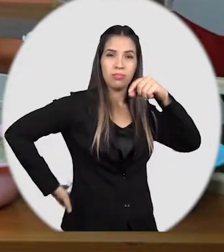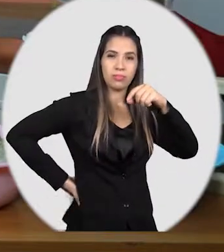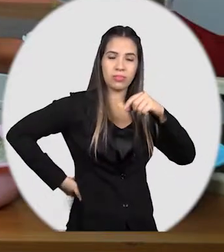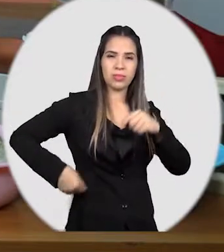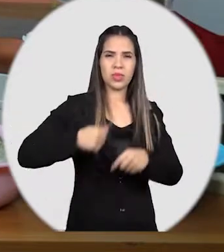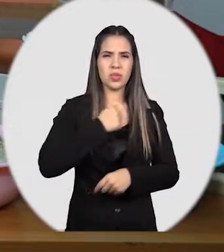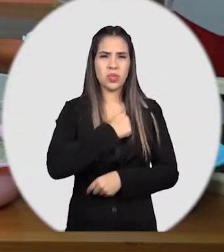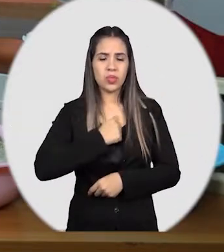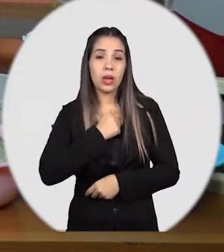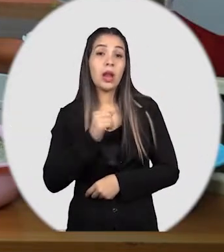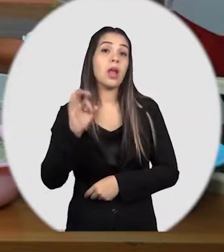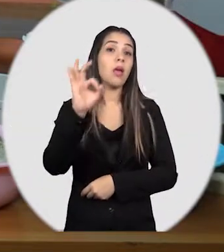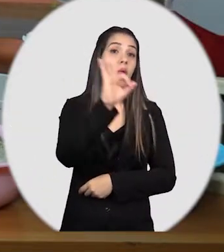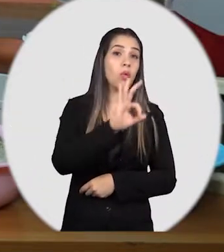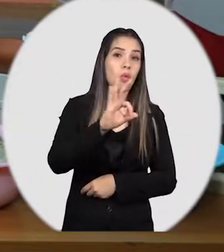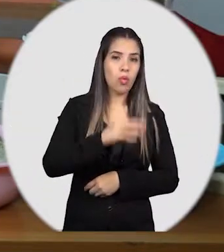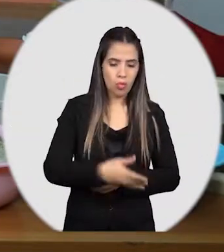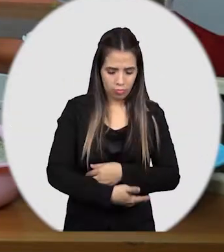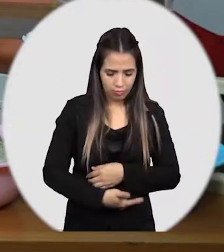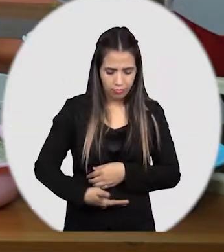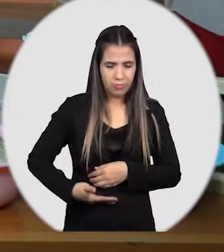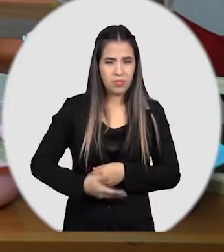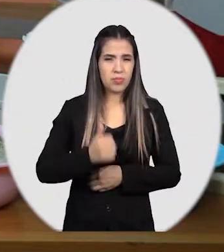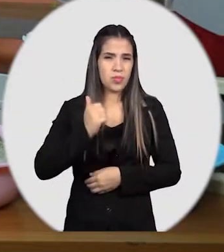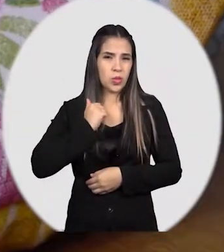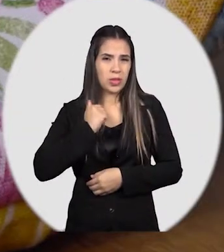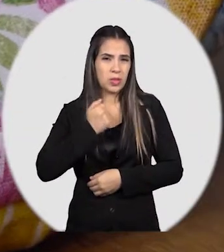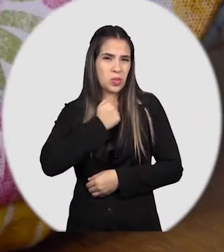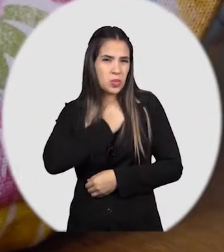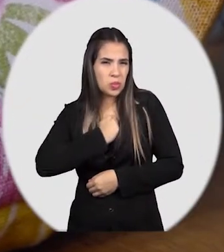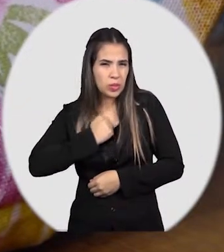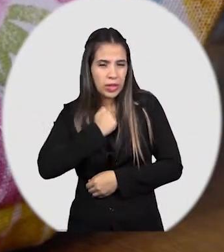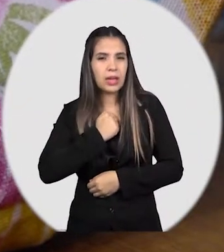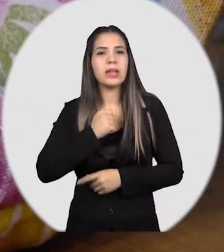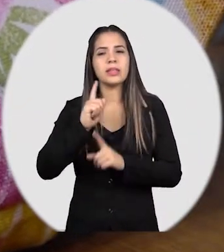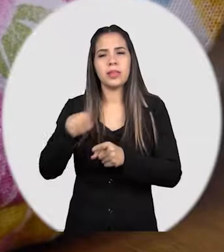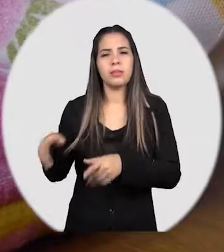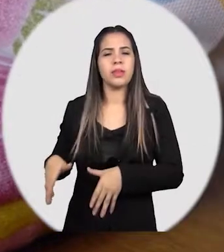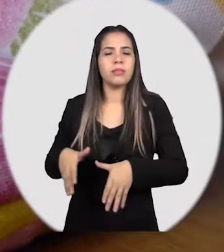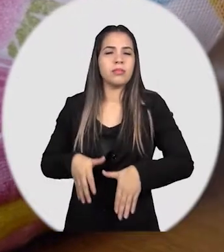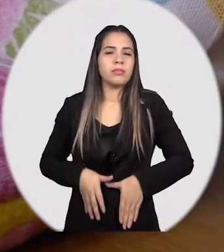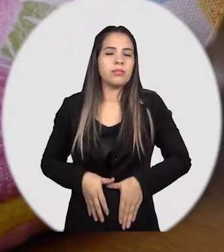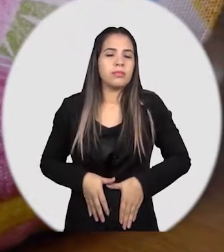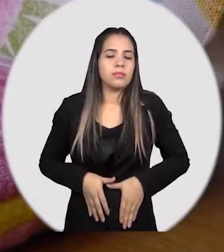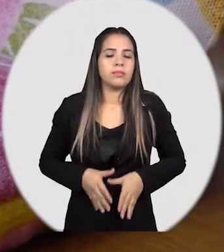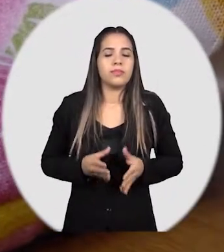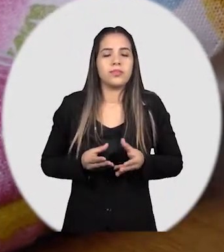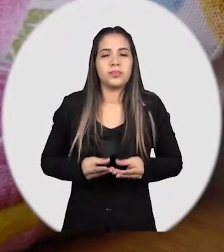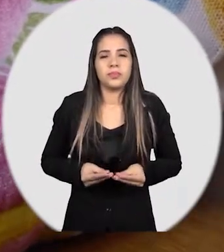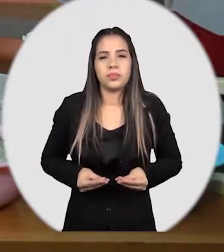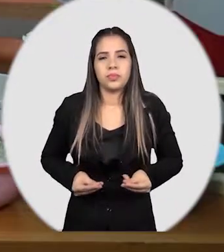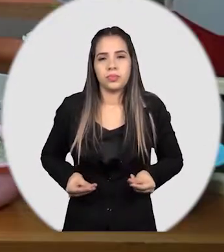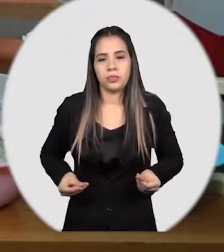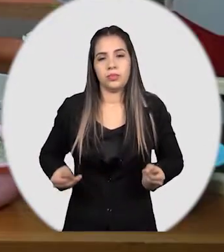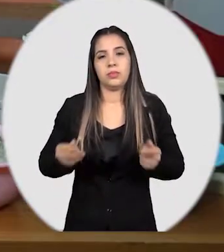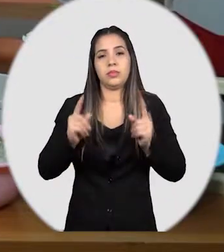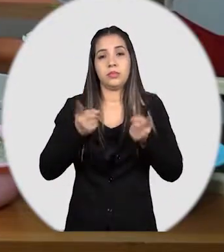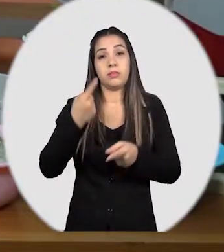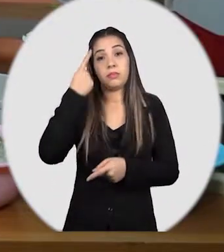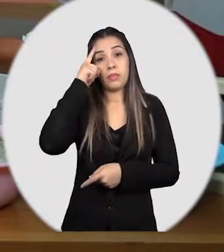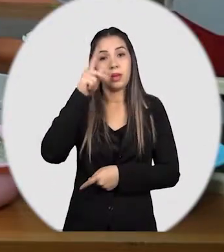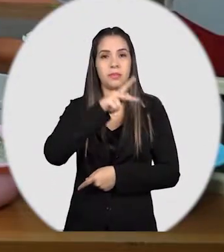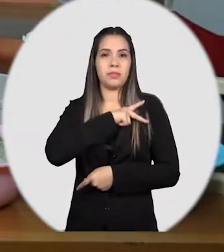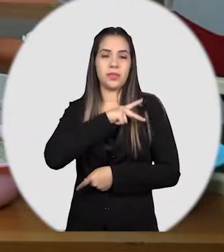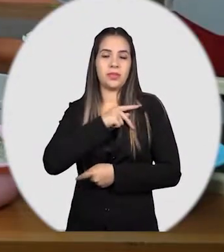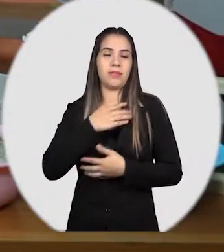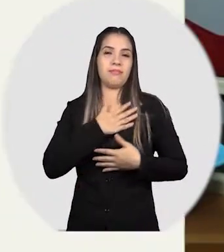ciática, bajo vientre. Son muy completas y realmente aporta un beneficio muy importante al bienestar